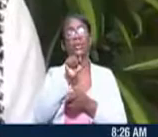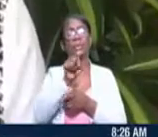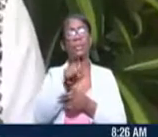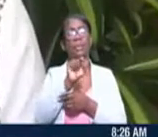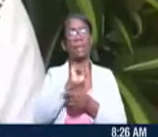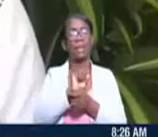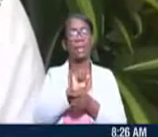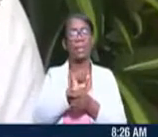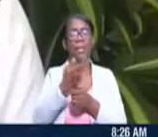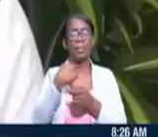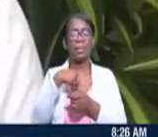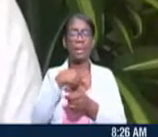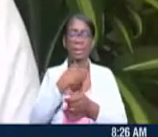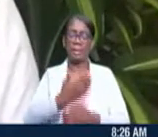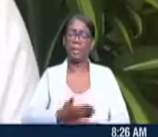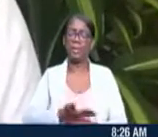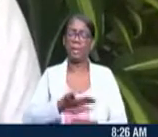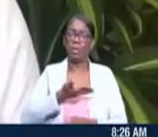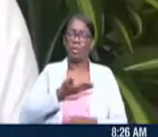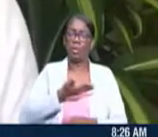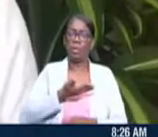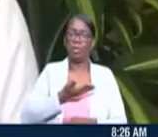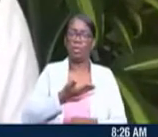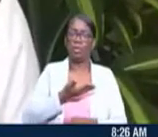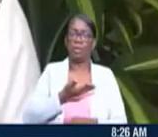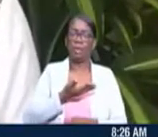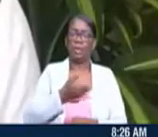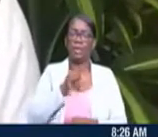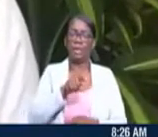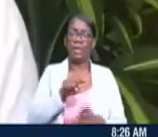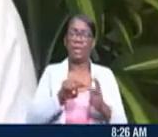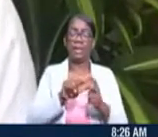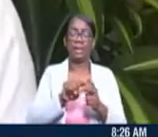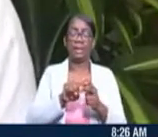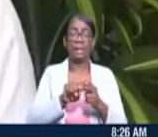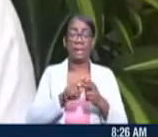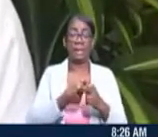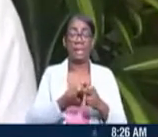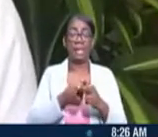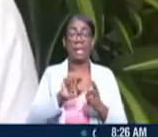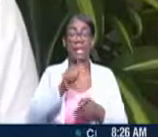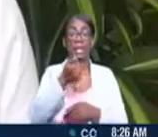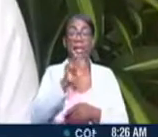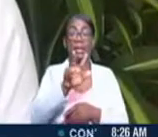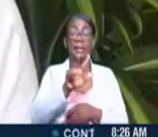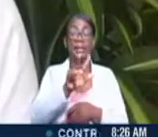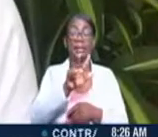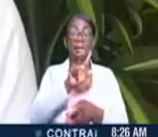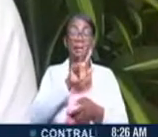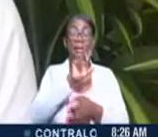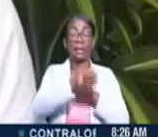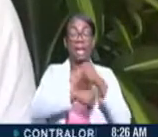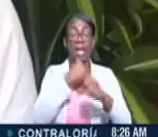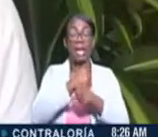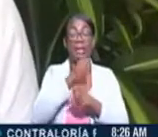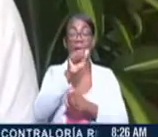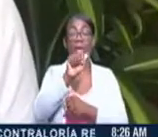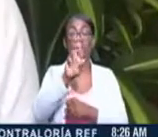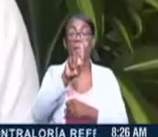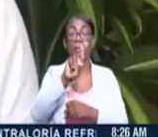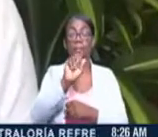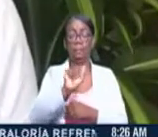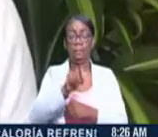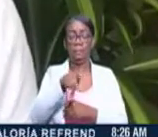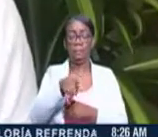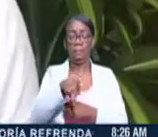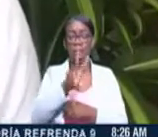para nosotros es de gran orgullo, porque desde que se creó la ARAP hace 13 años, no se ha introducido nueva